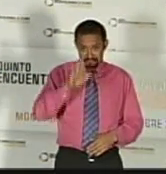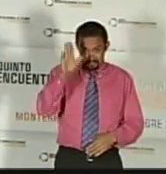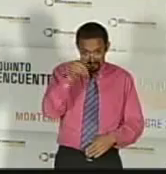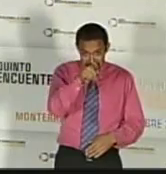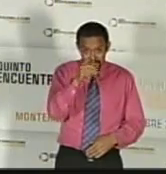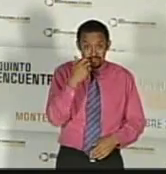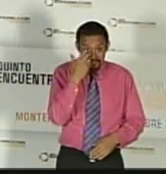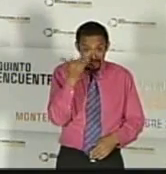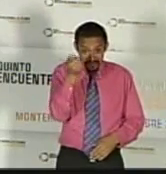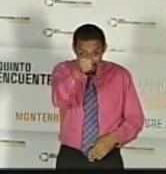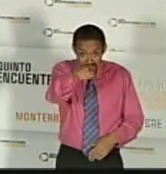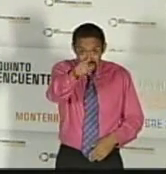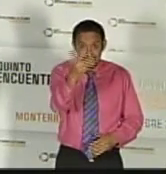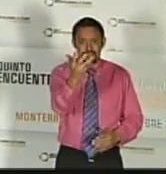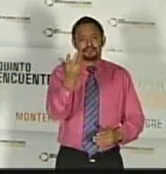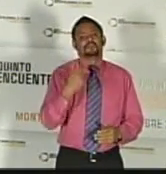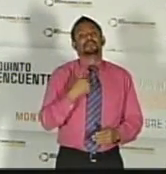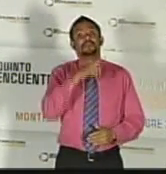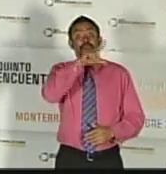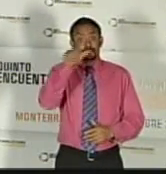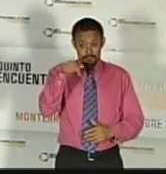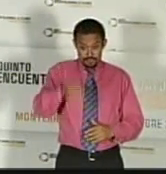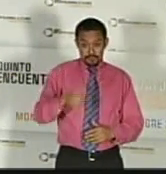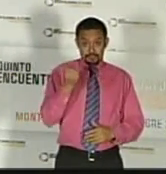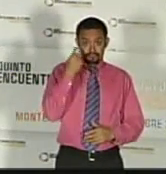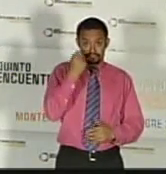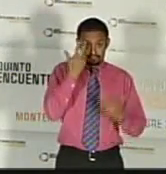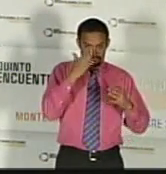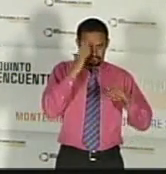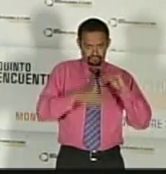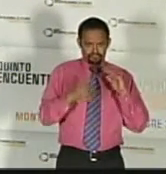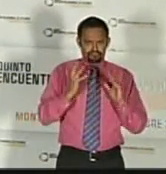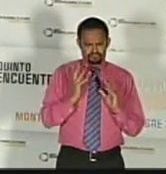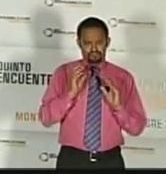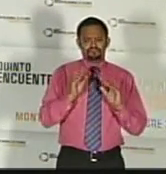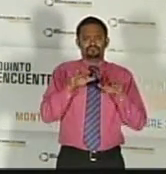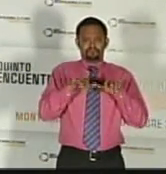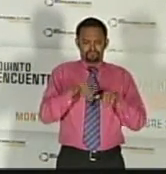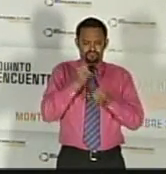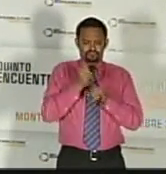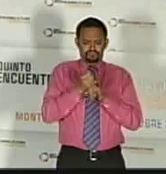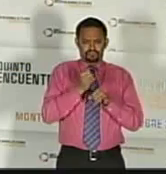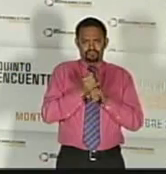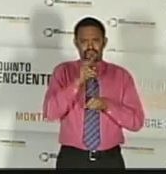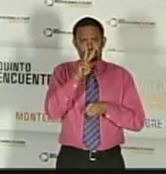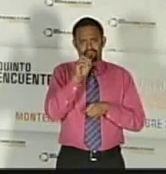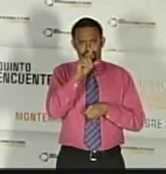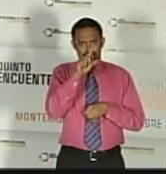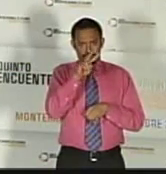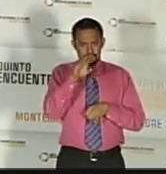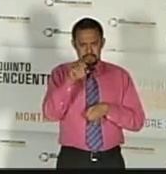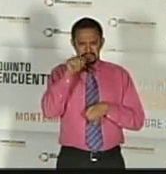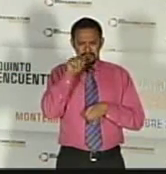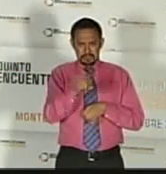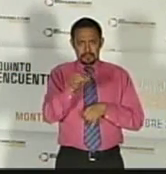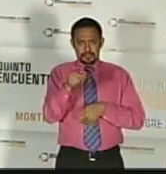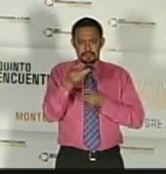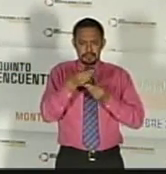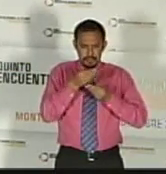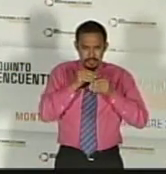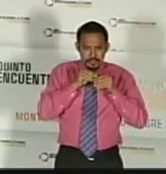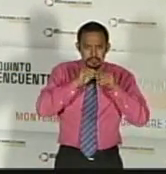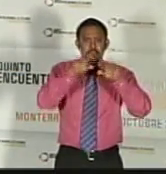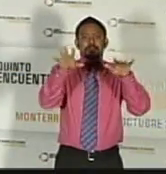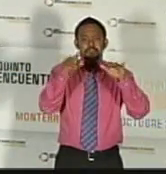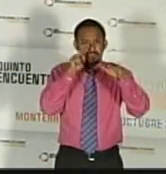que quisiera que hicieran? Es que después de esta conferencia se metan en evolve.org, denle clic a compartir tu